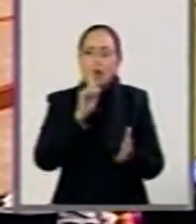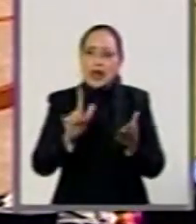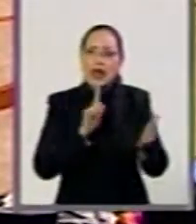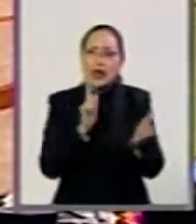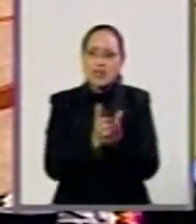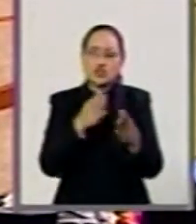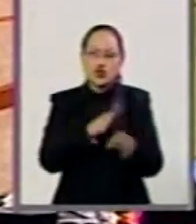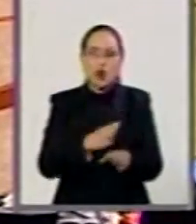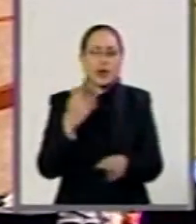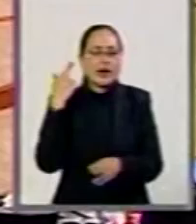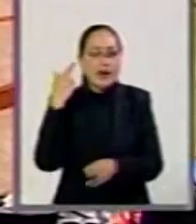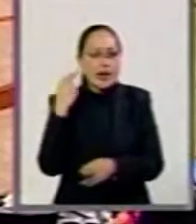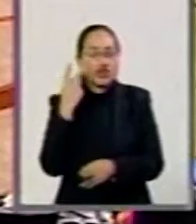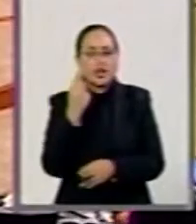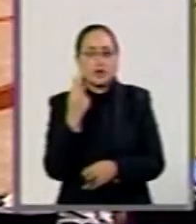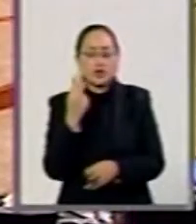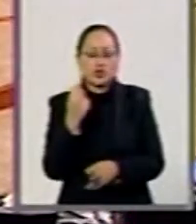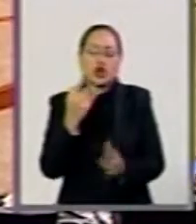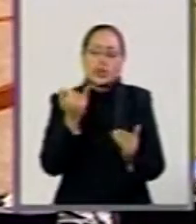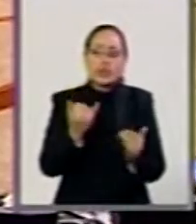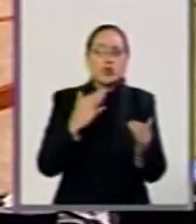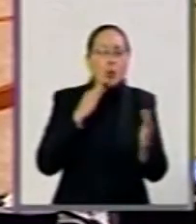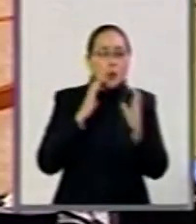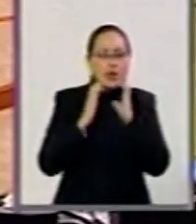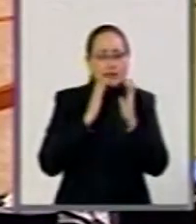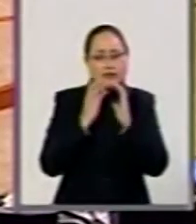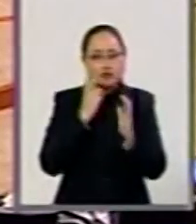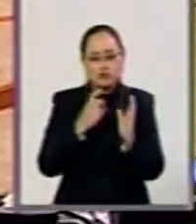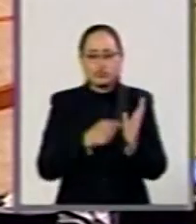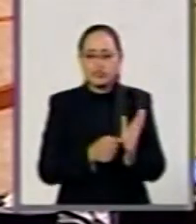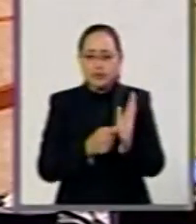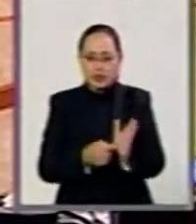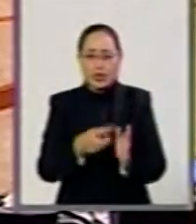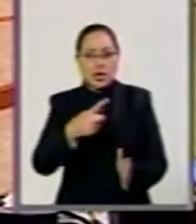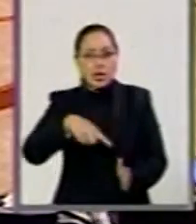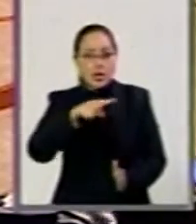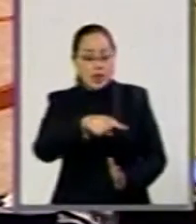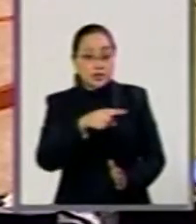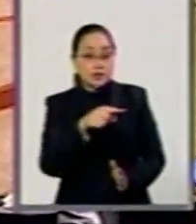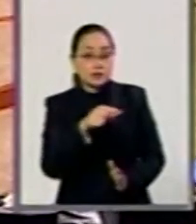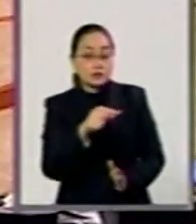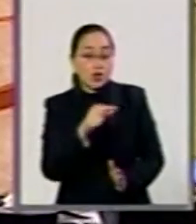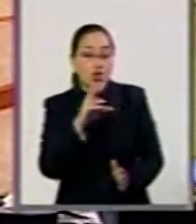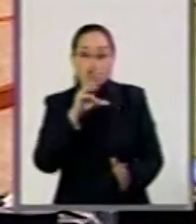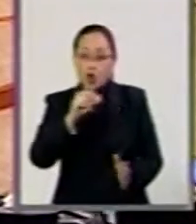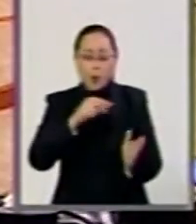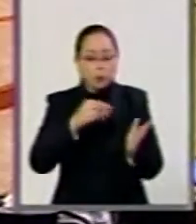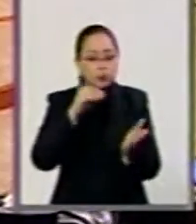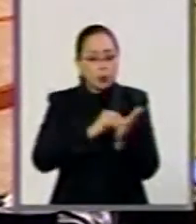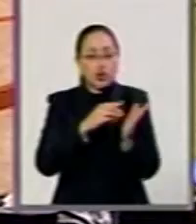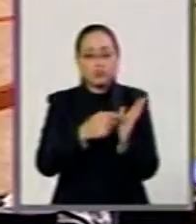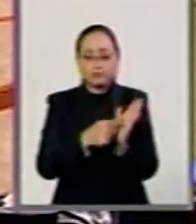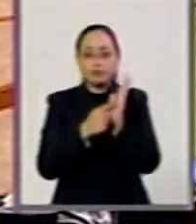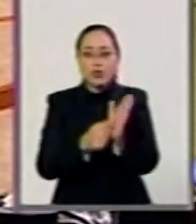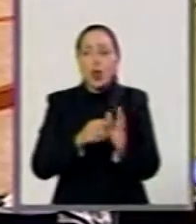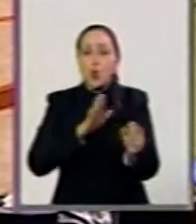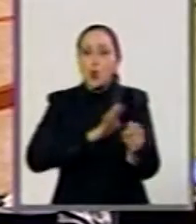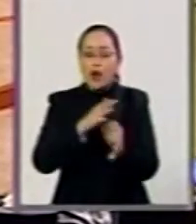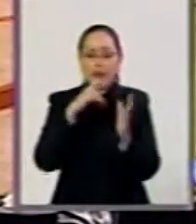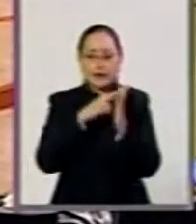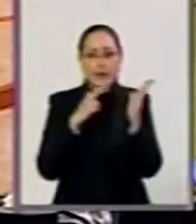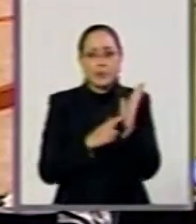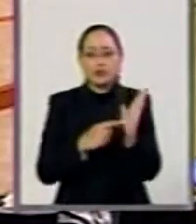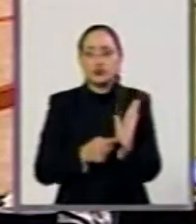de Radiodifusión y Telecomunicaciones, se deben de acordar. Si el IFT no emite los lineamientos generales de derechos de las audiencias,